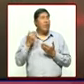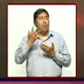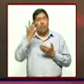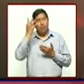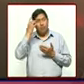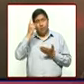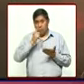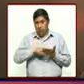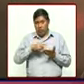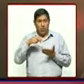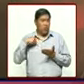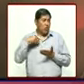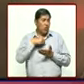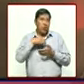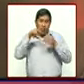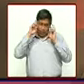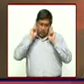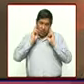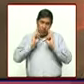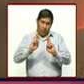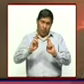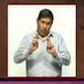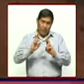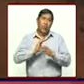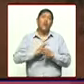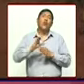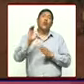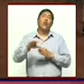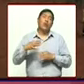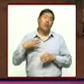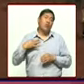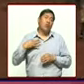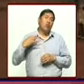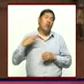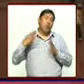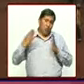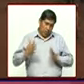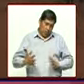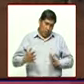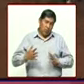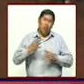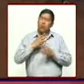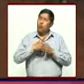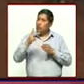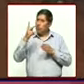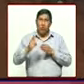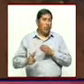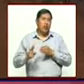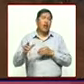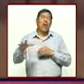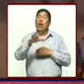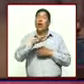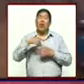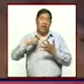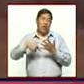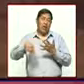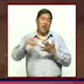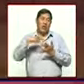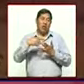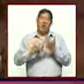que tenemos un respeto absoluto para voluntarios, para bomberos profesionales, porque estar ahí en medio del